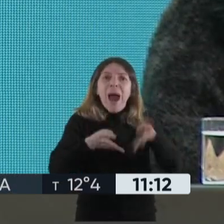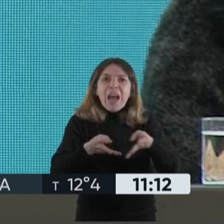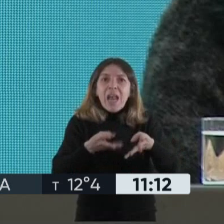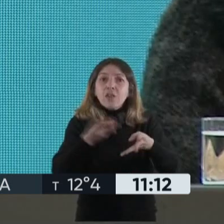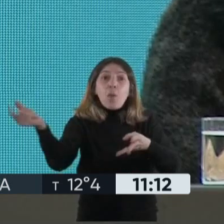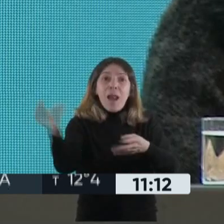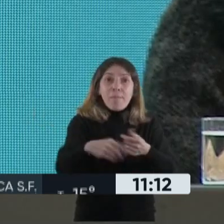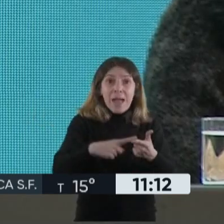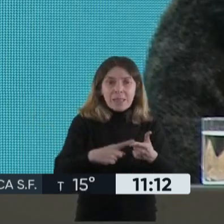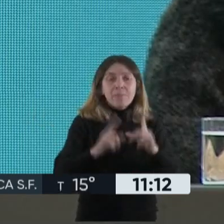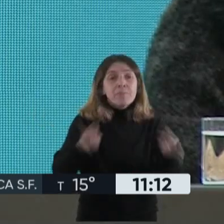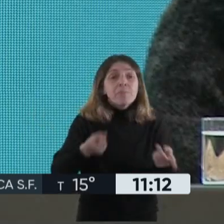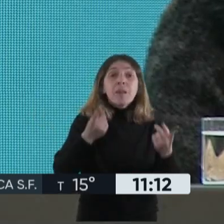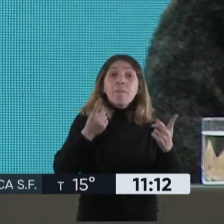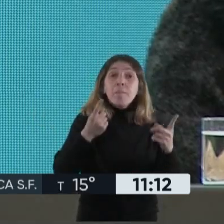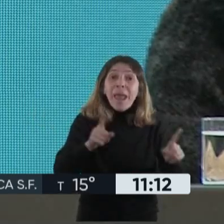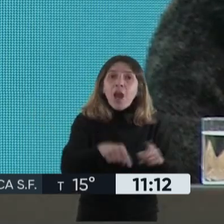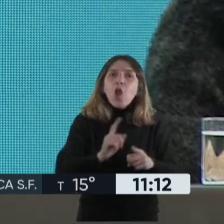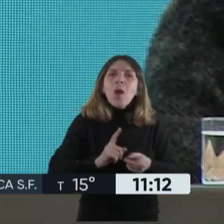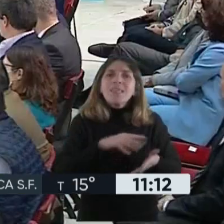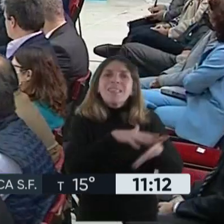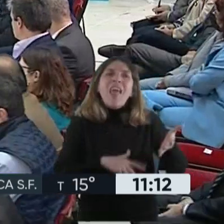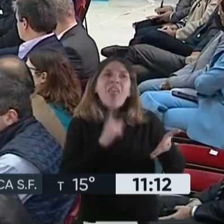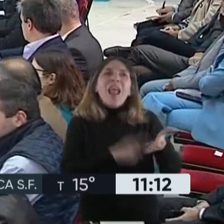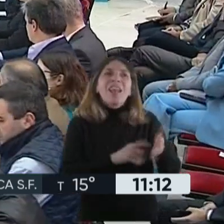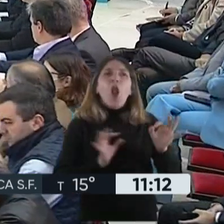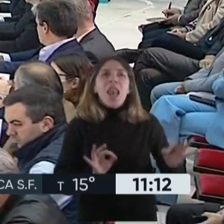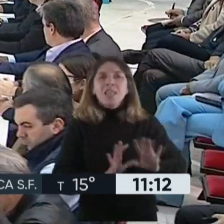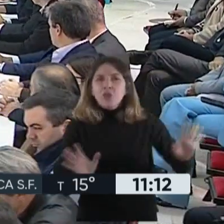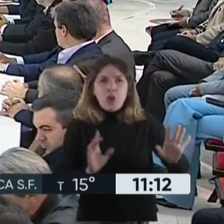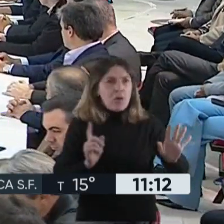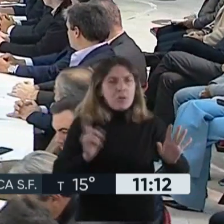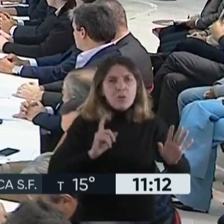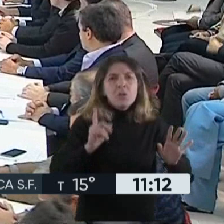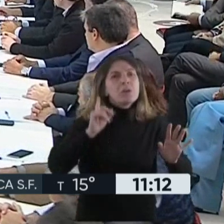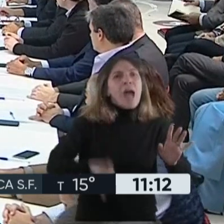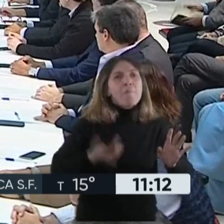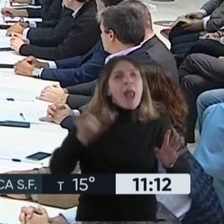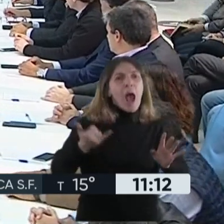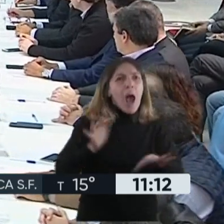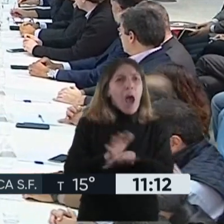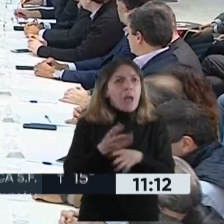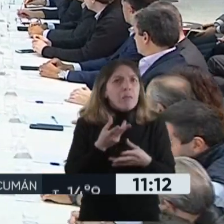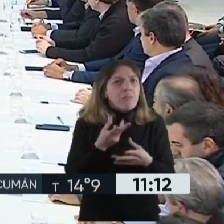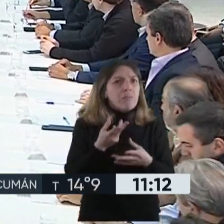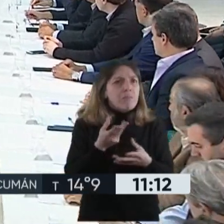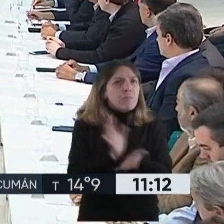estos criterios no se quedan solo allí, sino que también hay incentivos